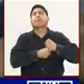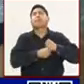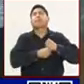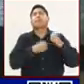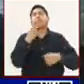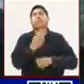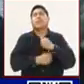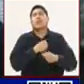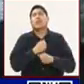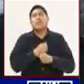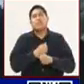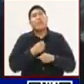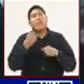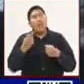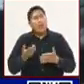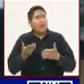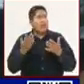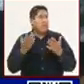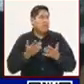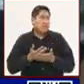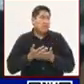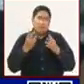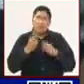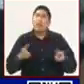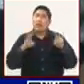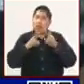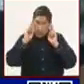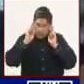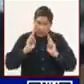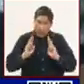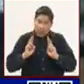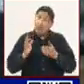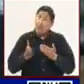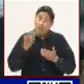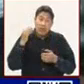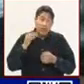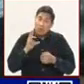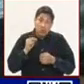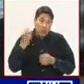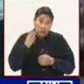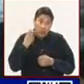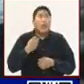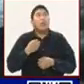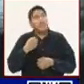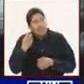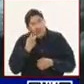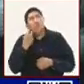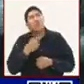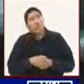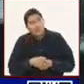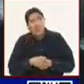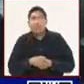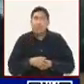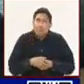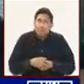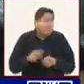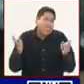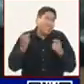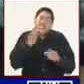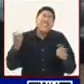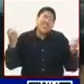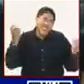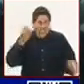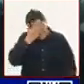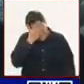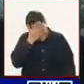no hay, digamos, que se toma lo que es el valor y el respeto. No es fácil, es duro. Sí, no es duro, pero... Digo, es duro,